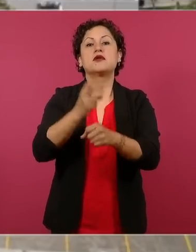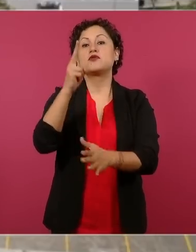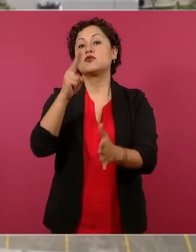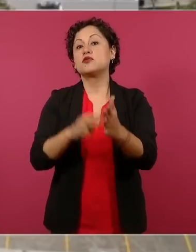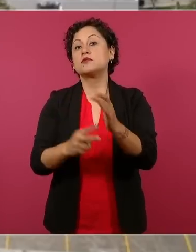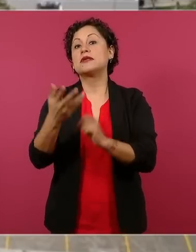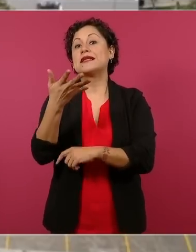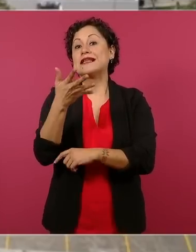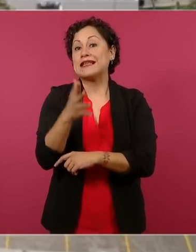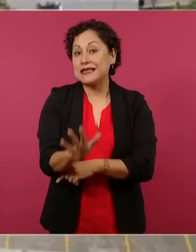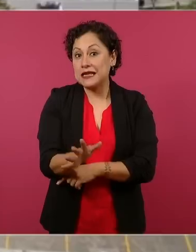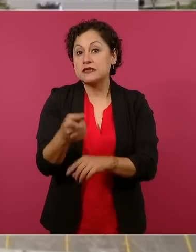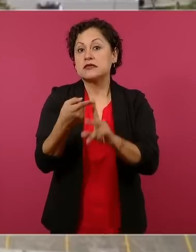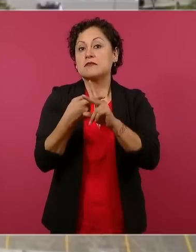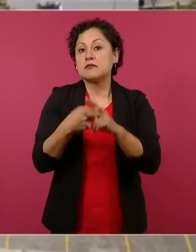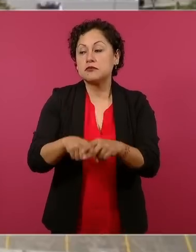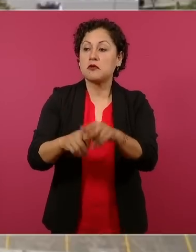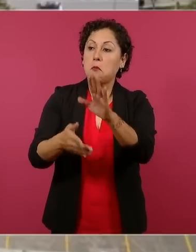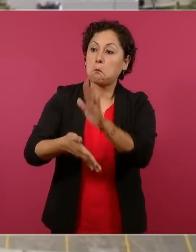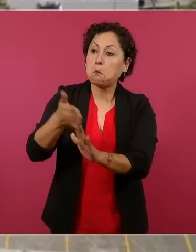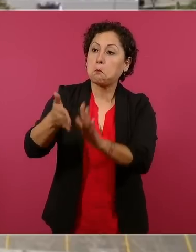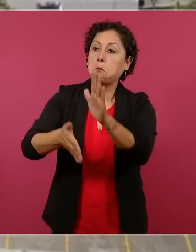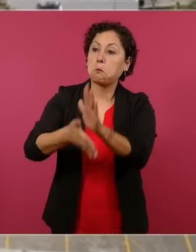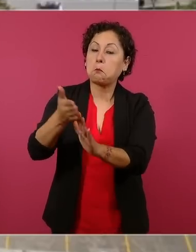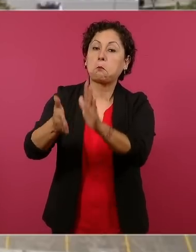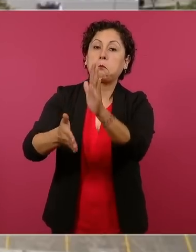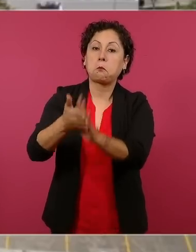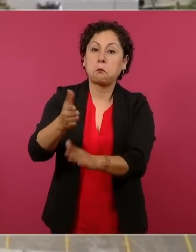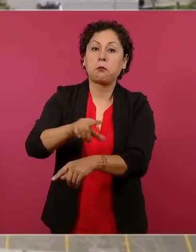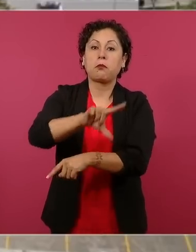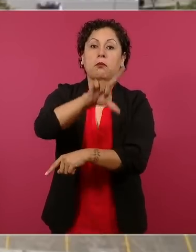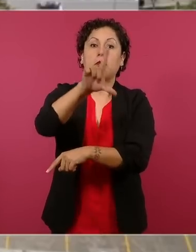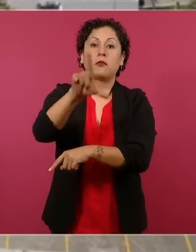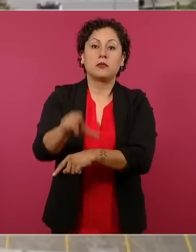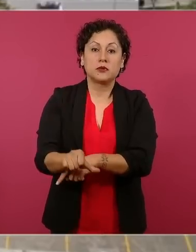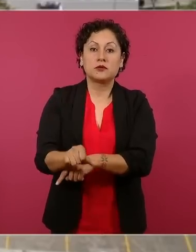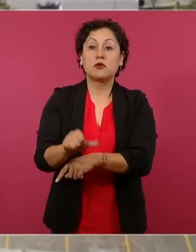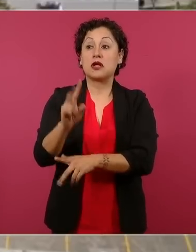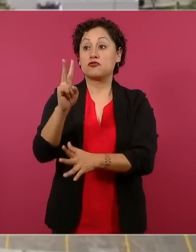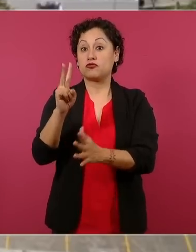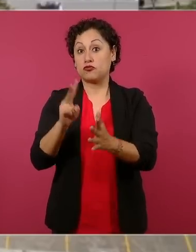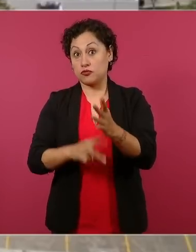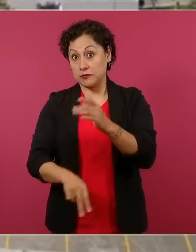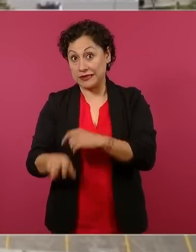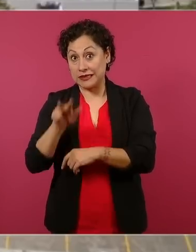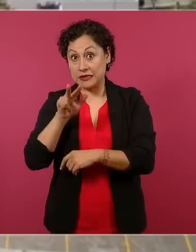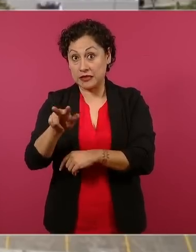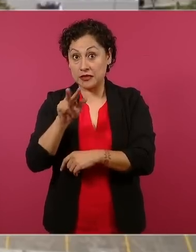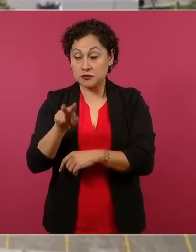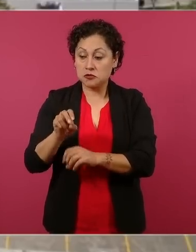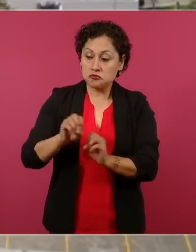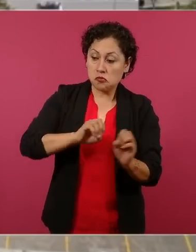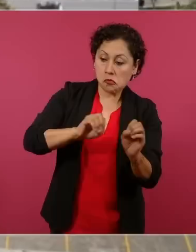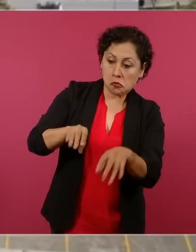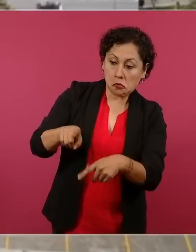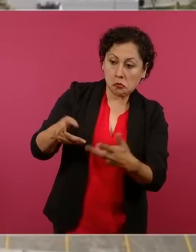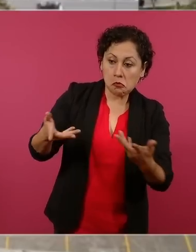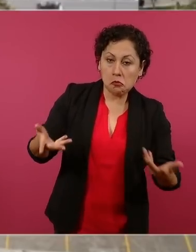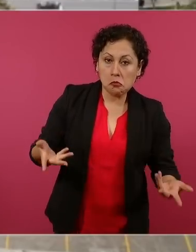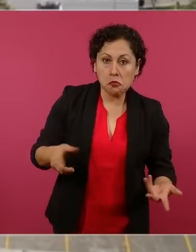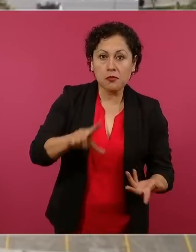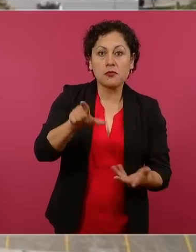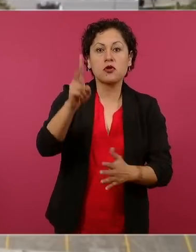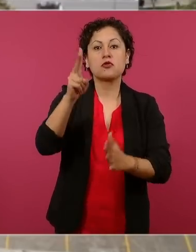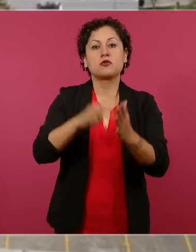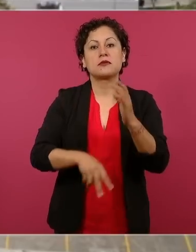lejano 2010, al inicio del gobierno no estaba operando. En 2019 el